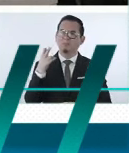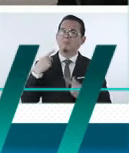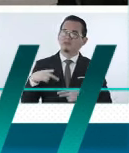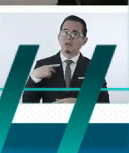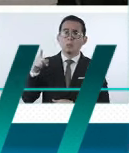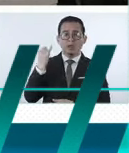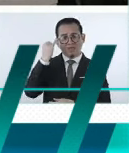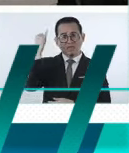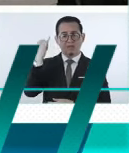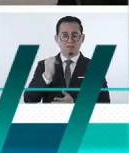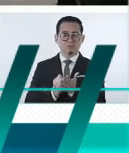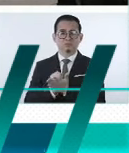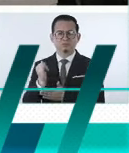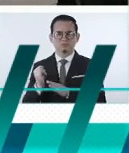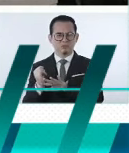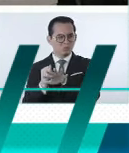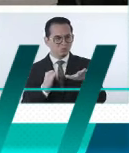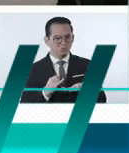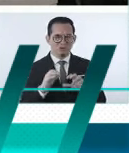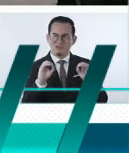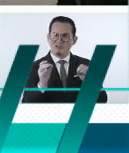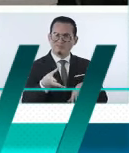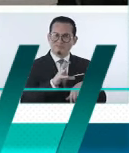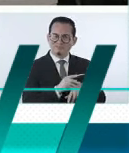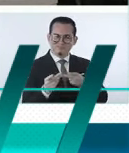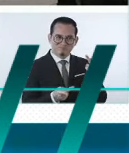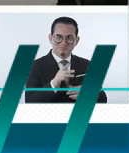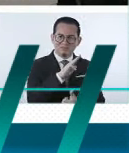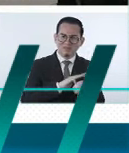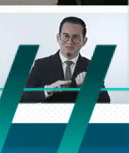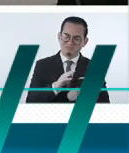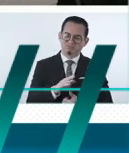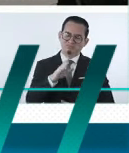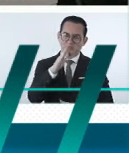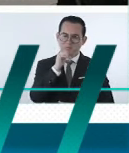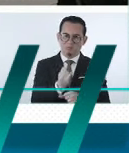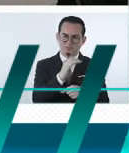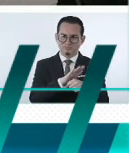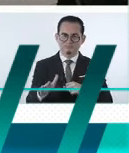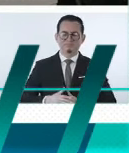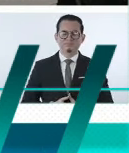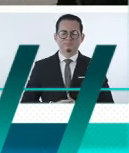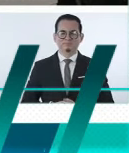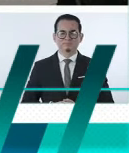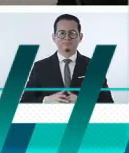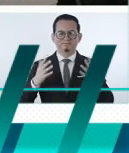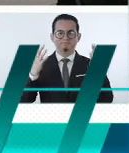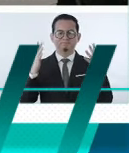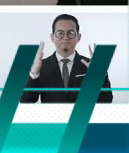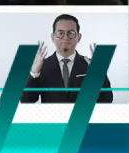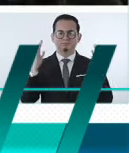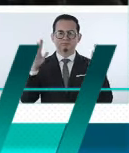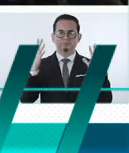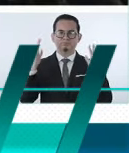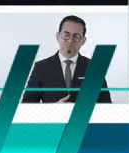los 500 mil millones de pesos. Y ya vimos que los coyotes del bienestar se están hinchando de billetes,